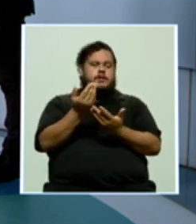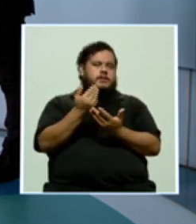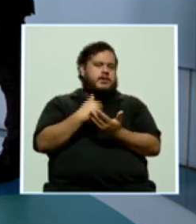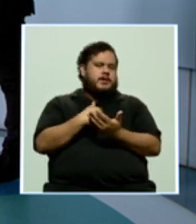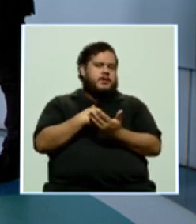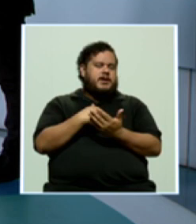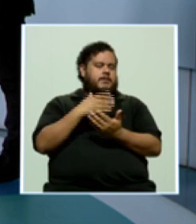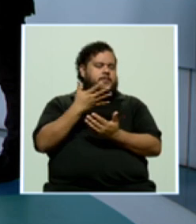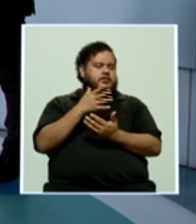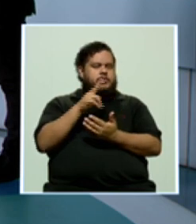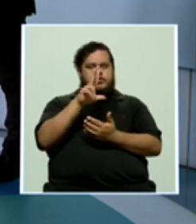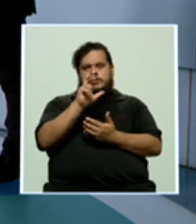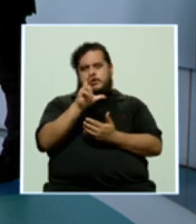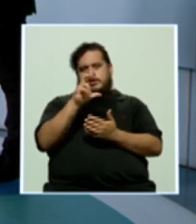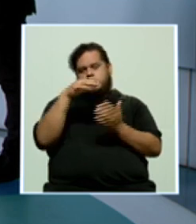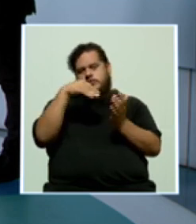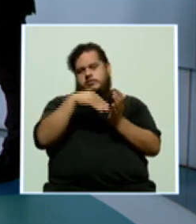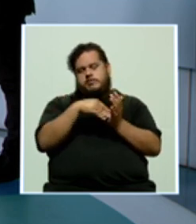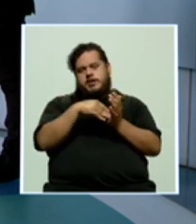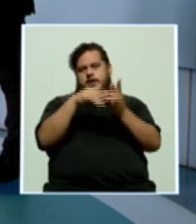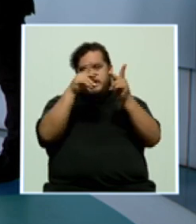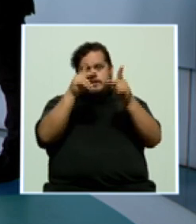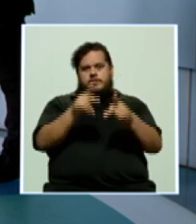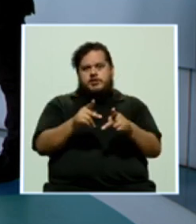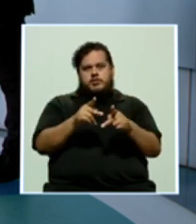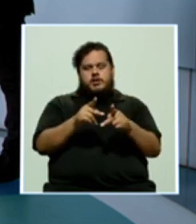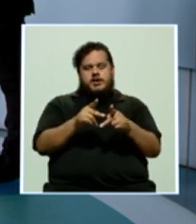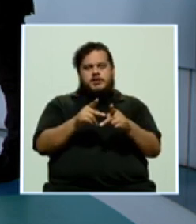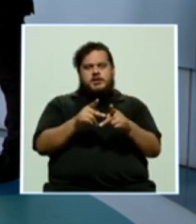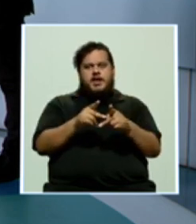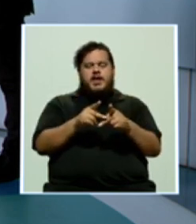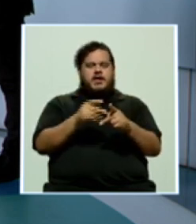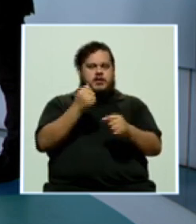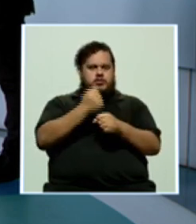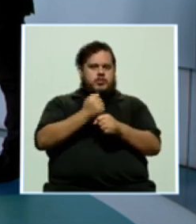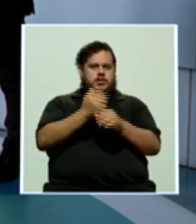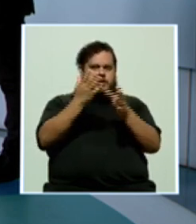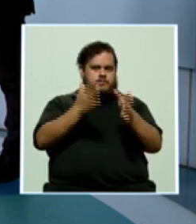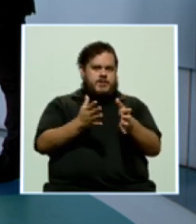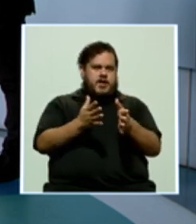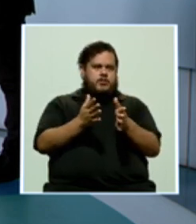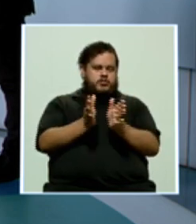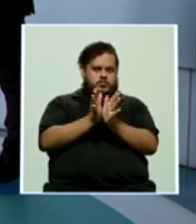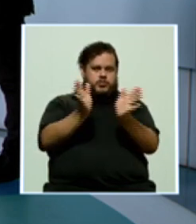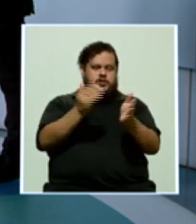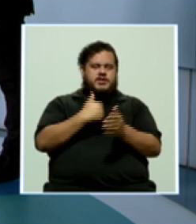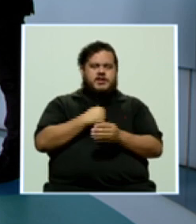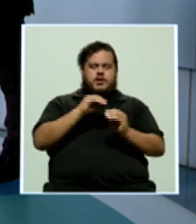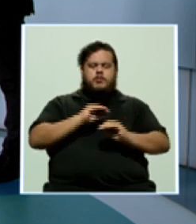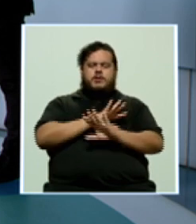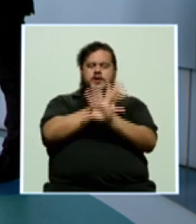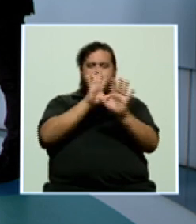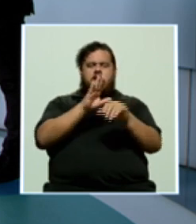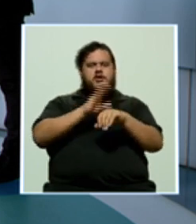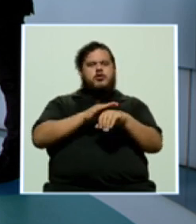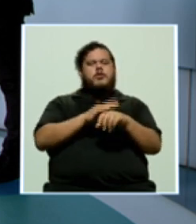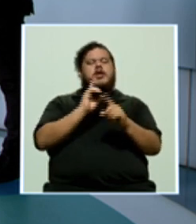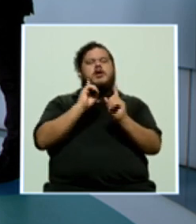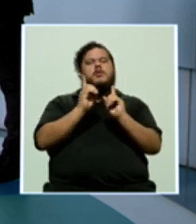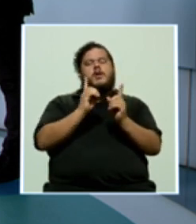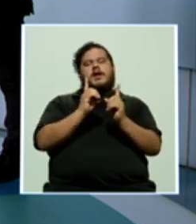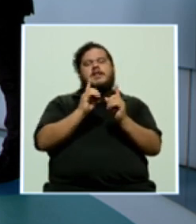prácticamente 300.000 personas que son empleados públicos, tener una claridad sobre cuál es su